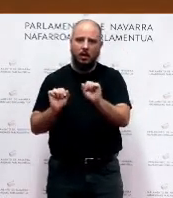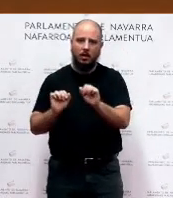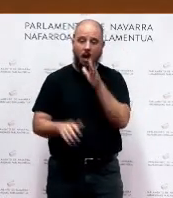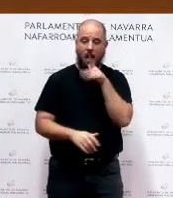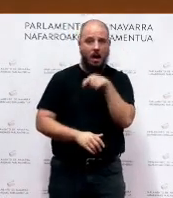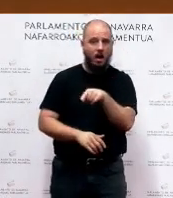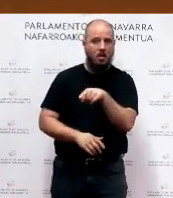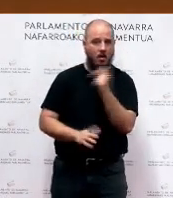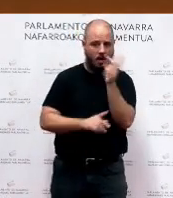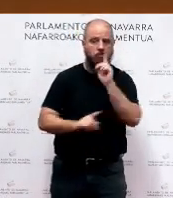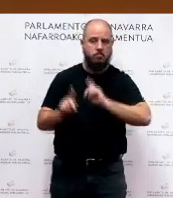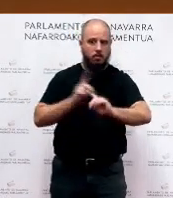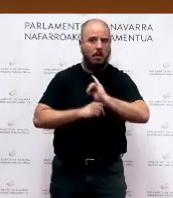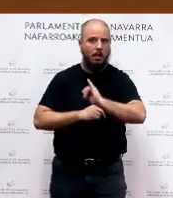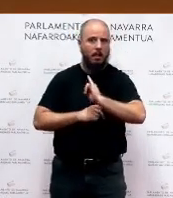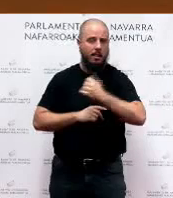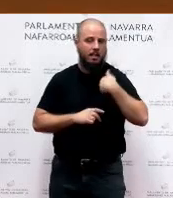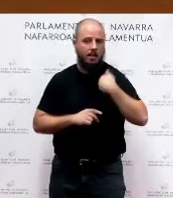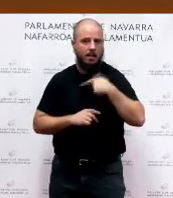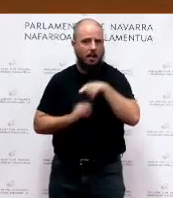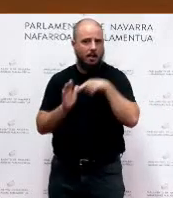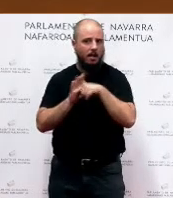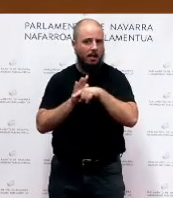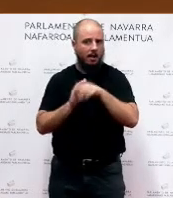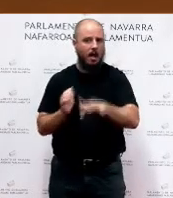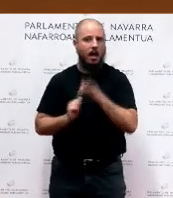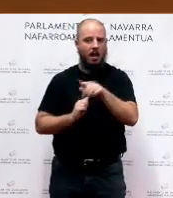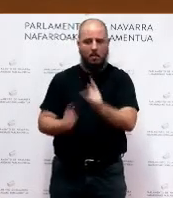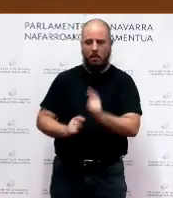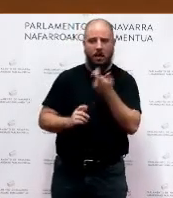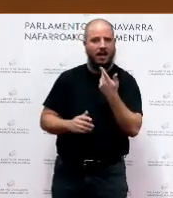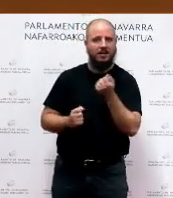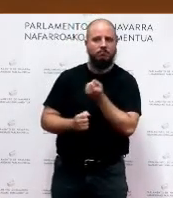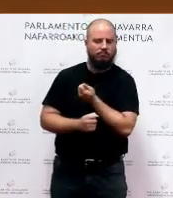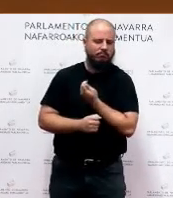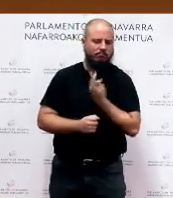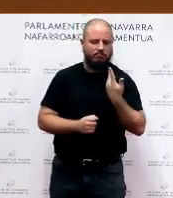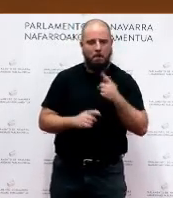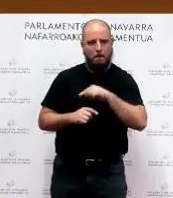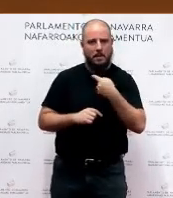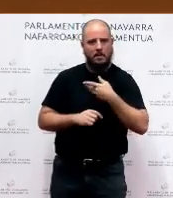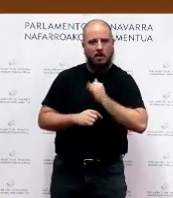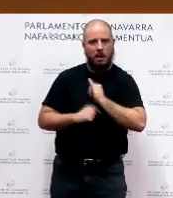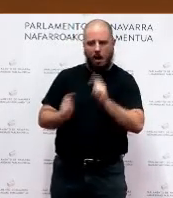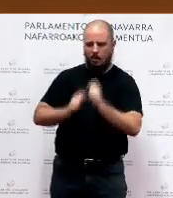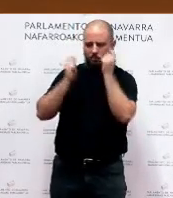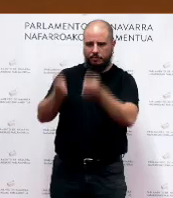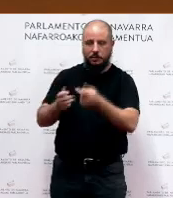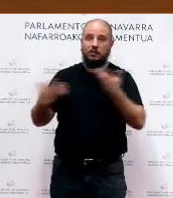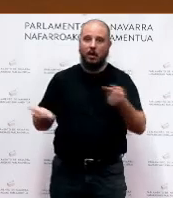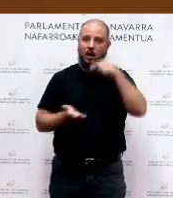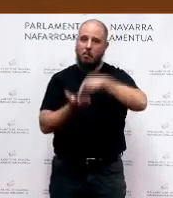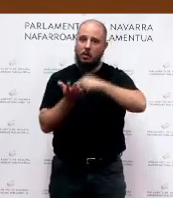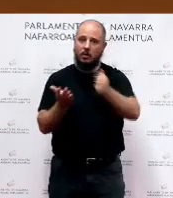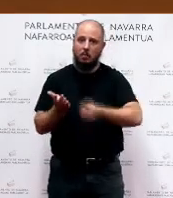todas las dificultades para promover y gestionar, pasan a ser grandes tenedores y, por tanto, les caerán nuevos impuestos y mayores limitaciones. ¿Y qué